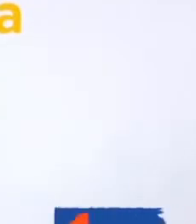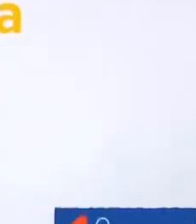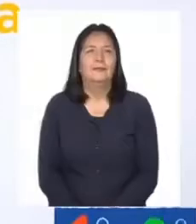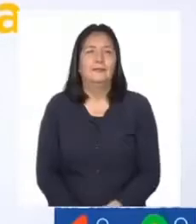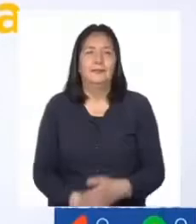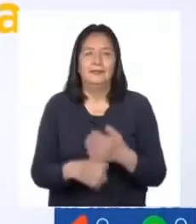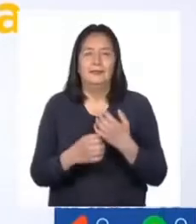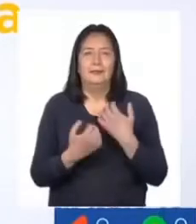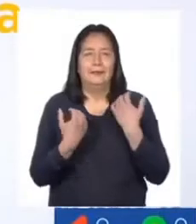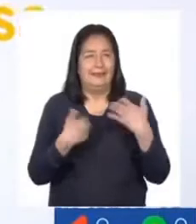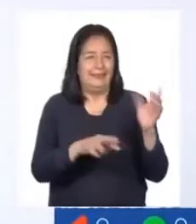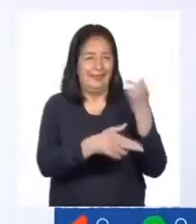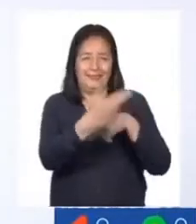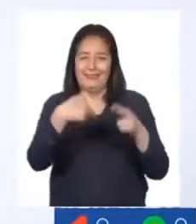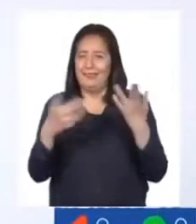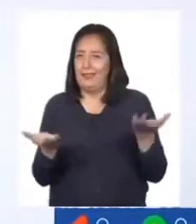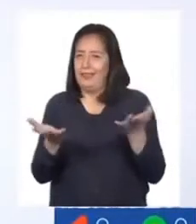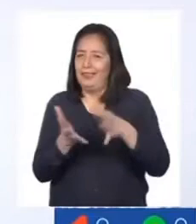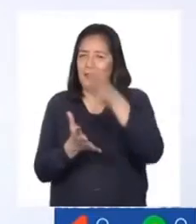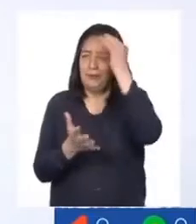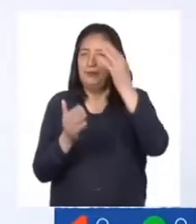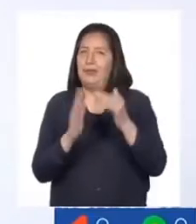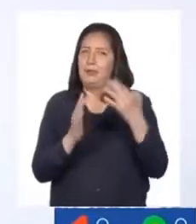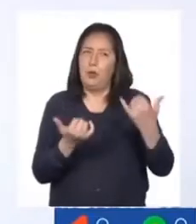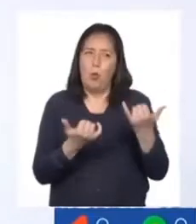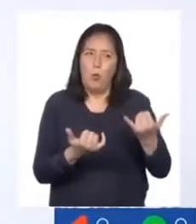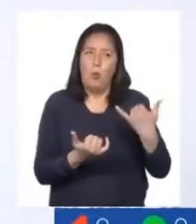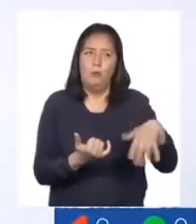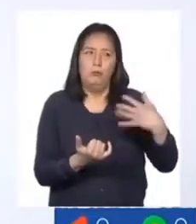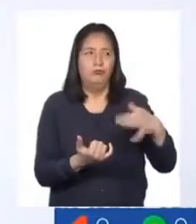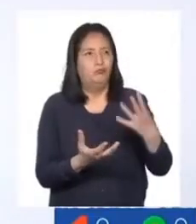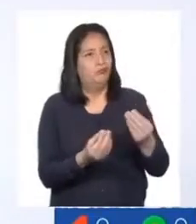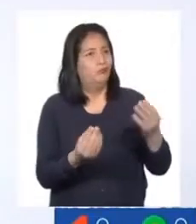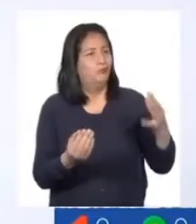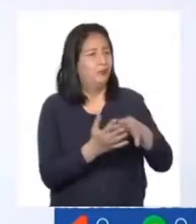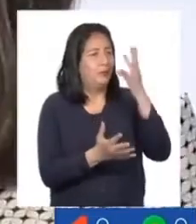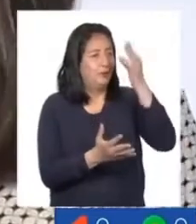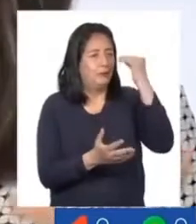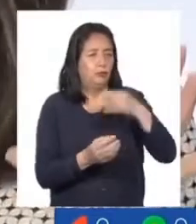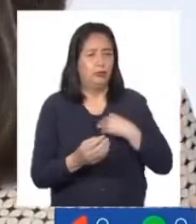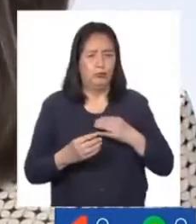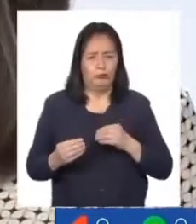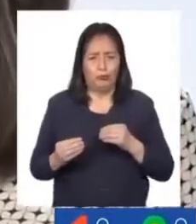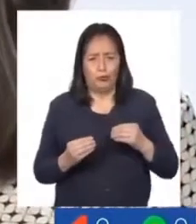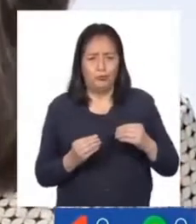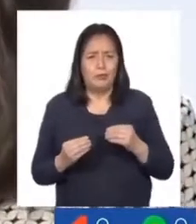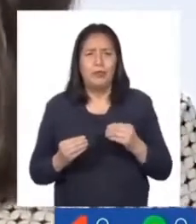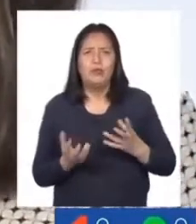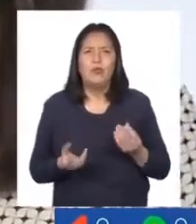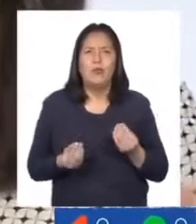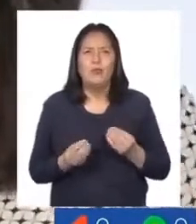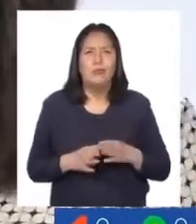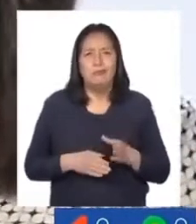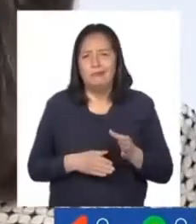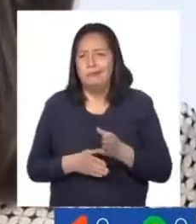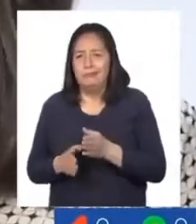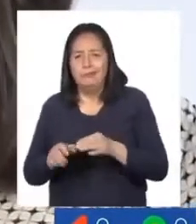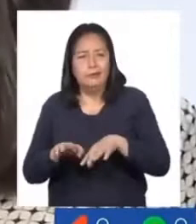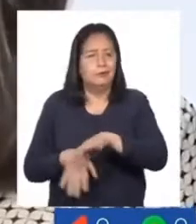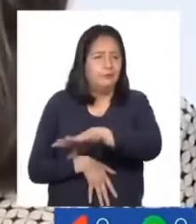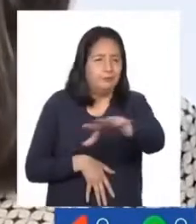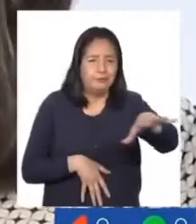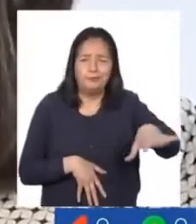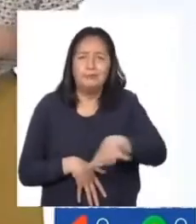Ya estamos de vuelta en Aprendo en Casa. El día de hoy estamos aprendiendo mucho sobre nuestros movimientos y desplazamientos en el